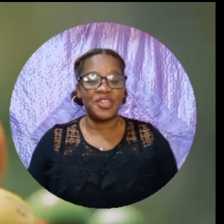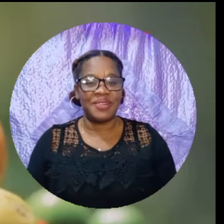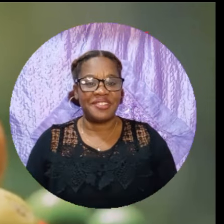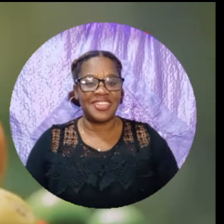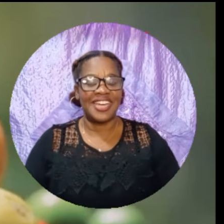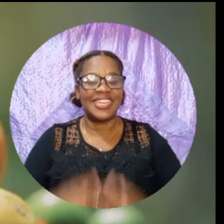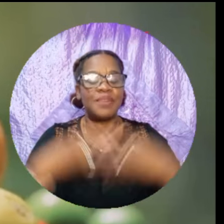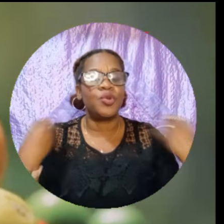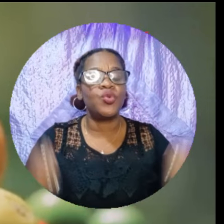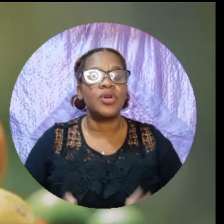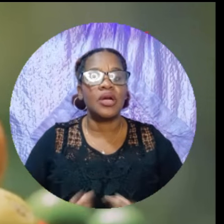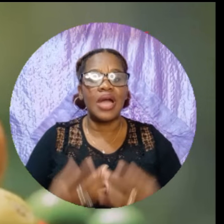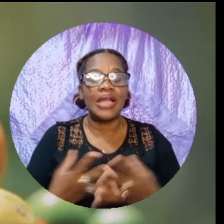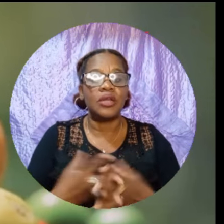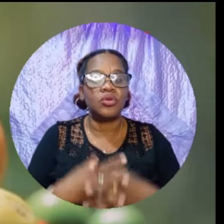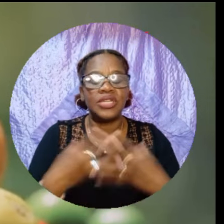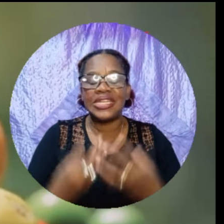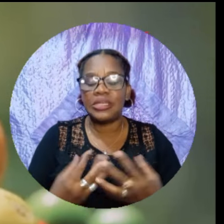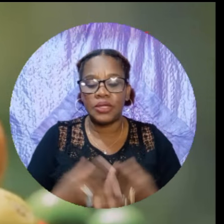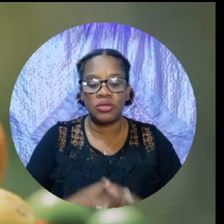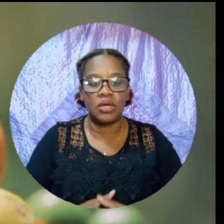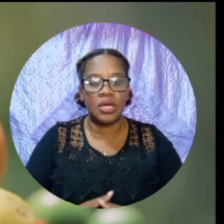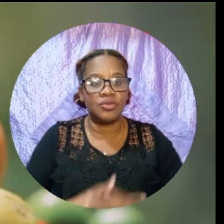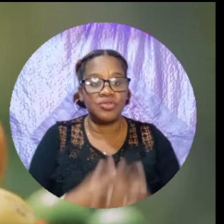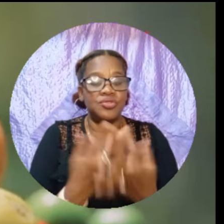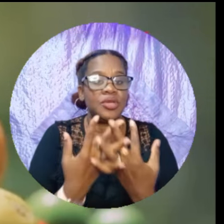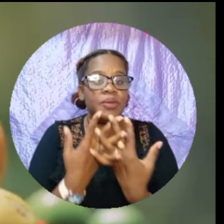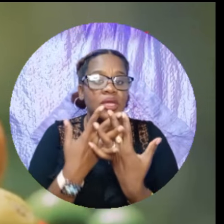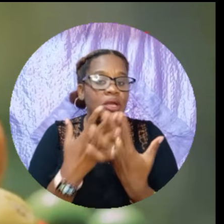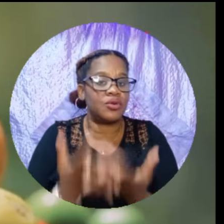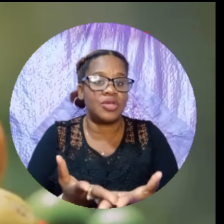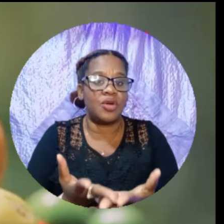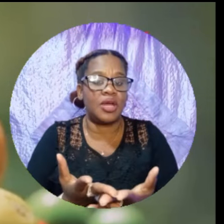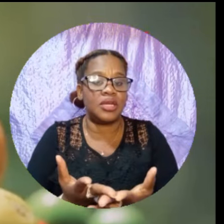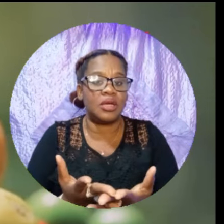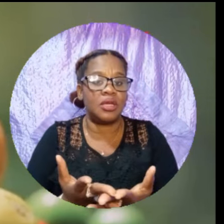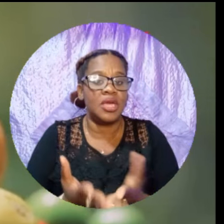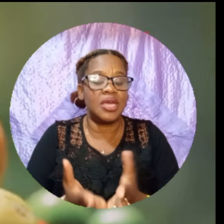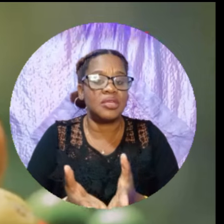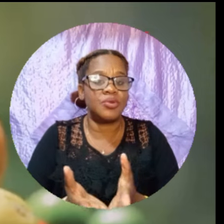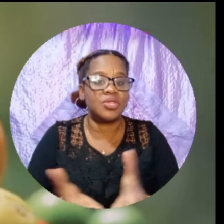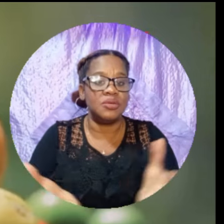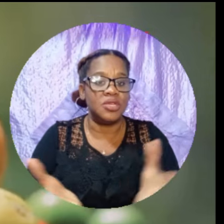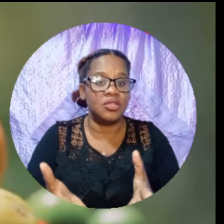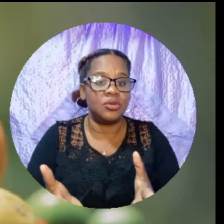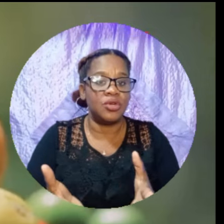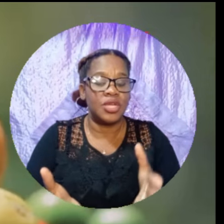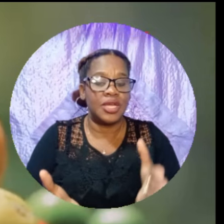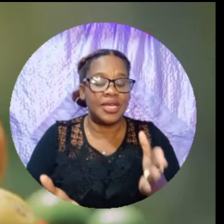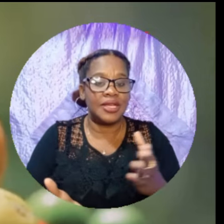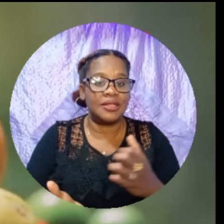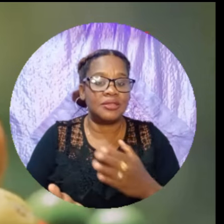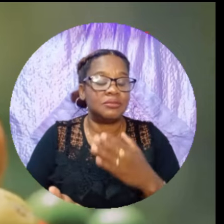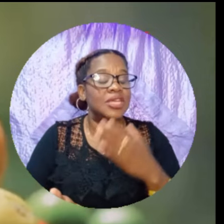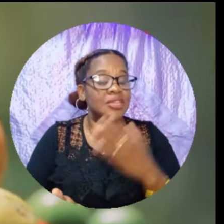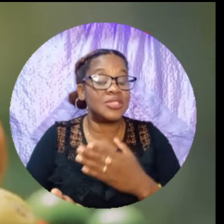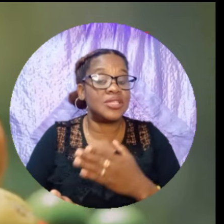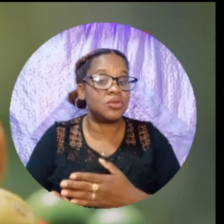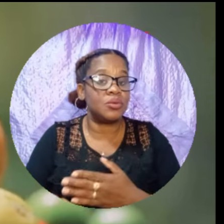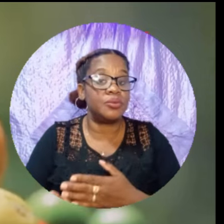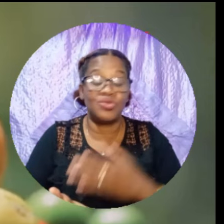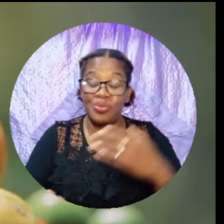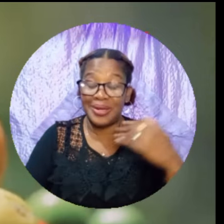Esa es otra maravilla, que produzcan algo netamente orgánico. Yo soy amiga de las cosas orgánicas. Este procedimiento, que